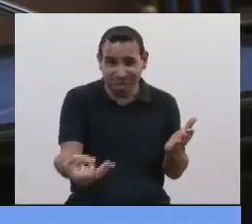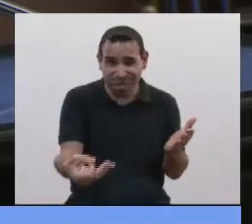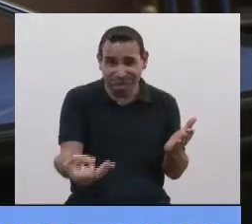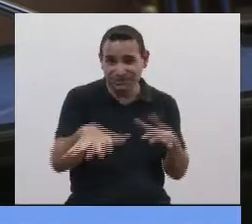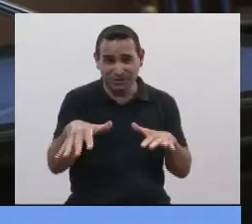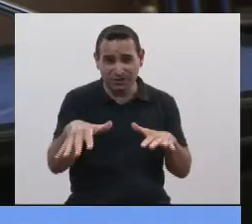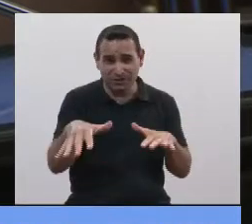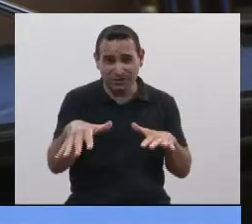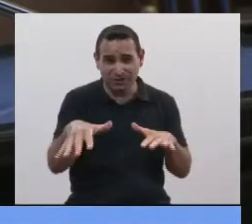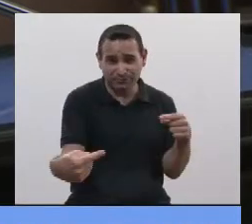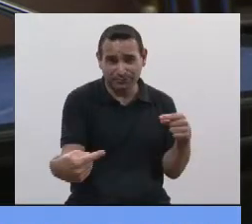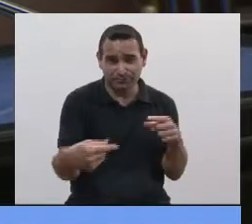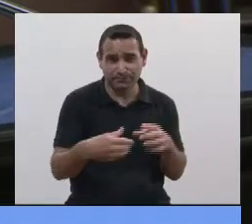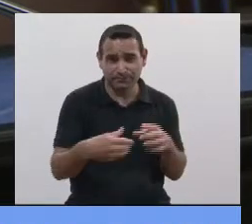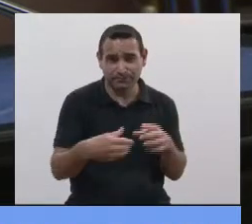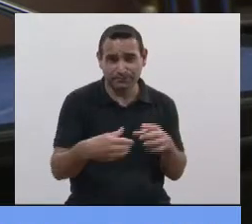posibles de lograr.